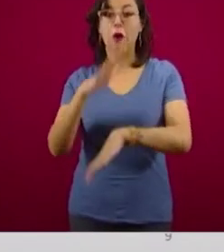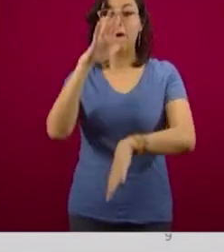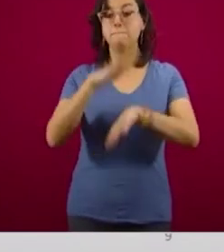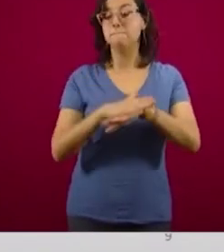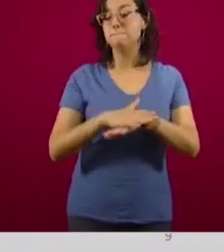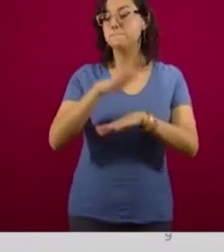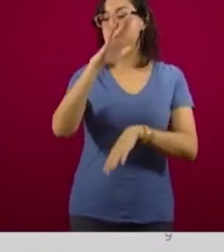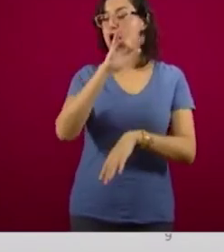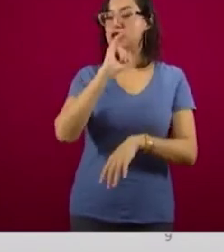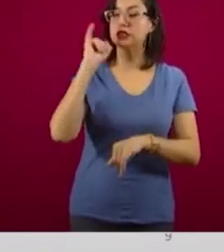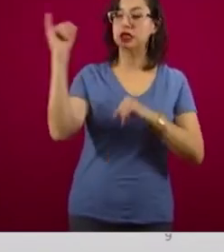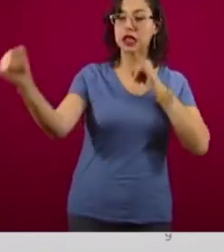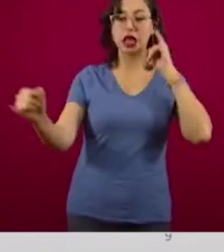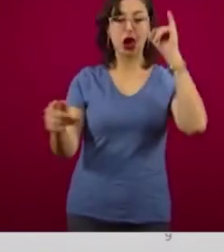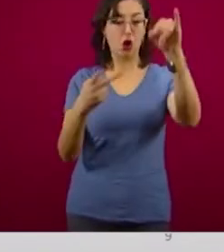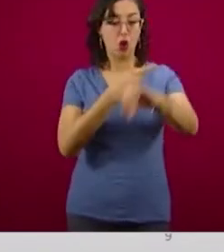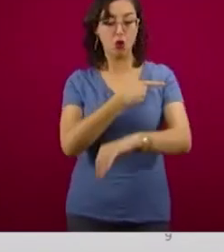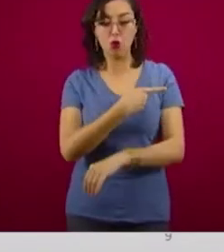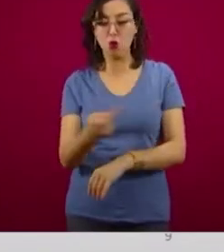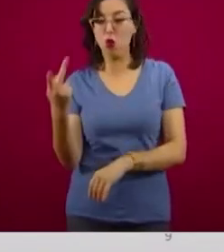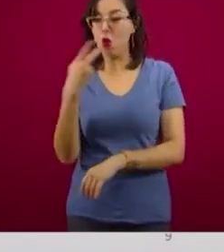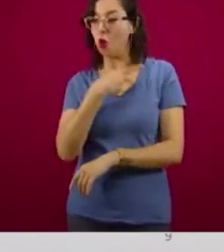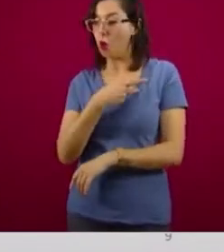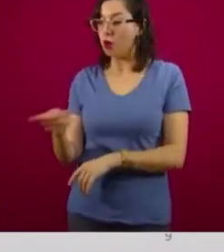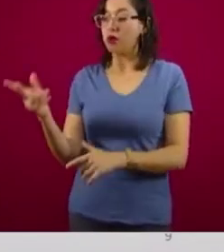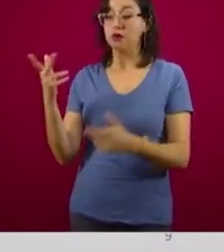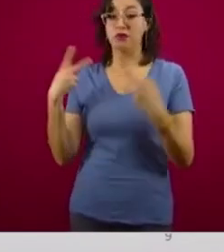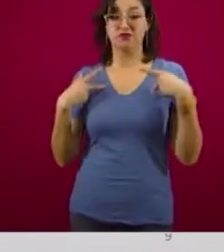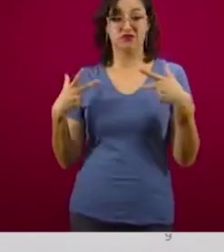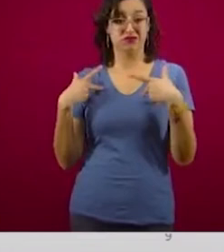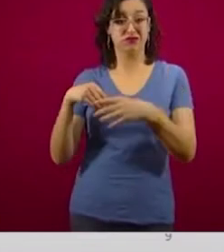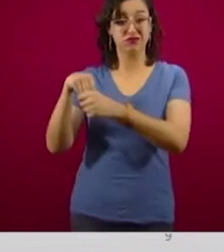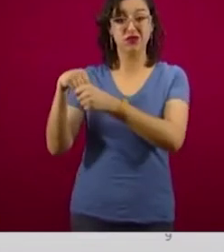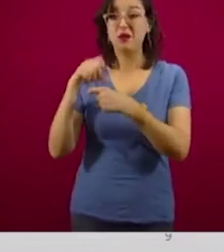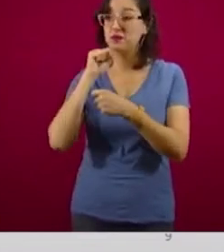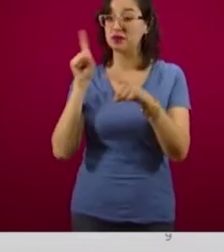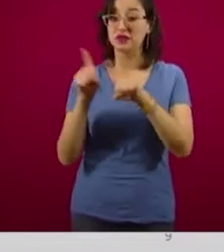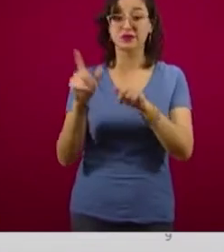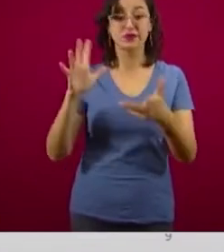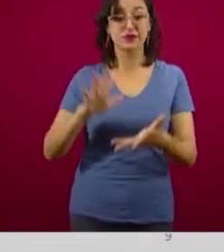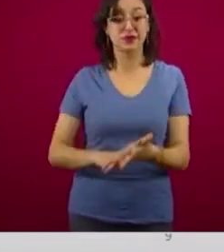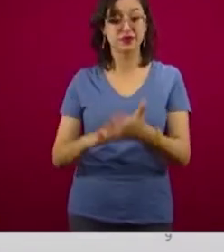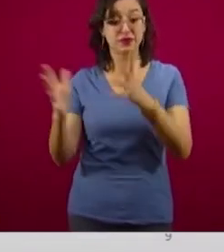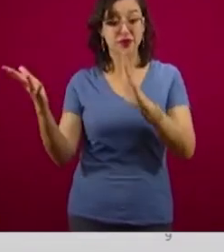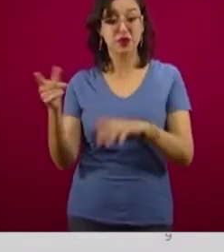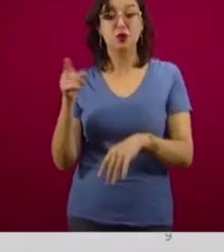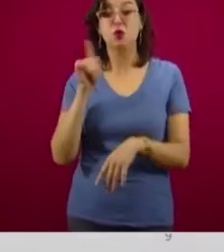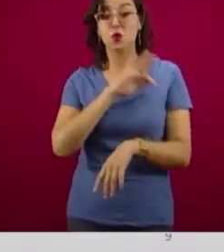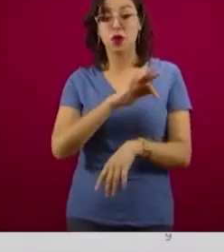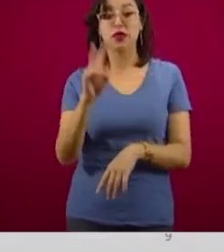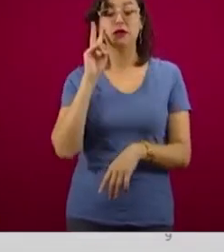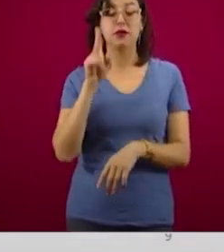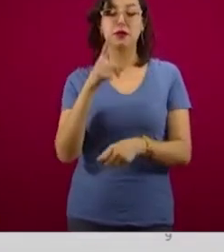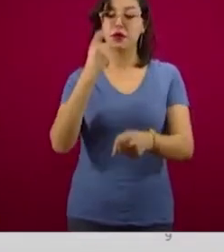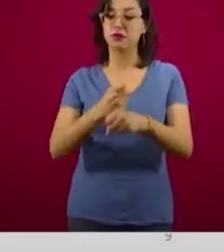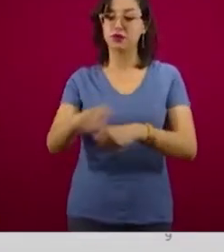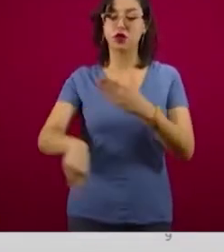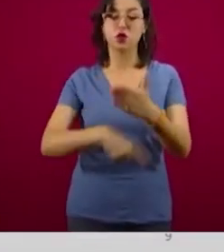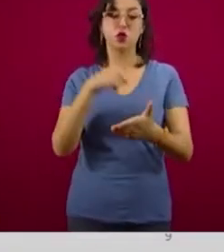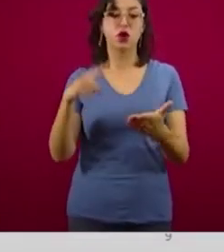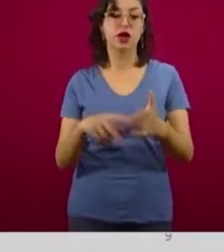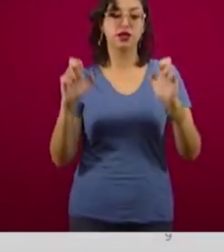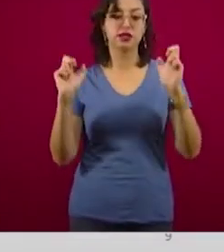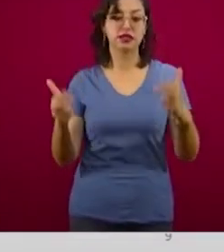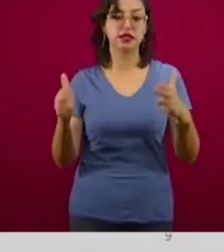marginación y también de mayor población, y también de zonas con alta violencia, tenemos que Chiapas se llevó el primer lugar,